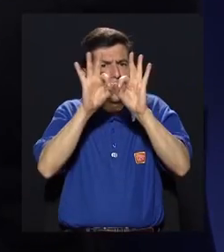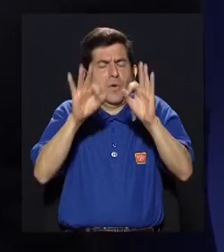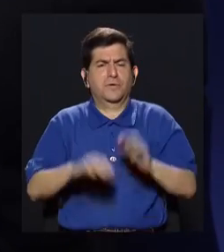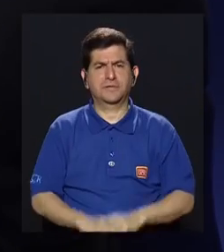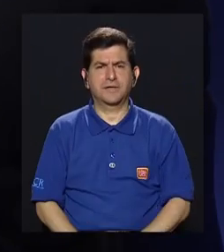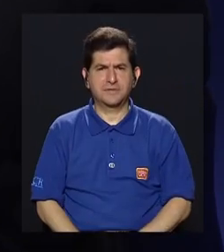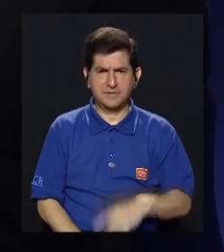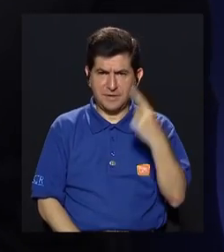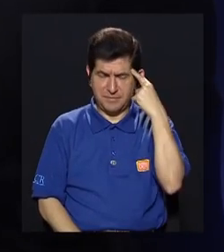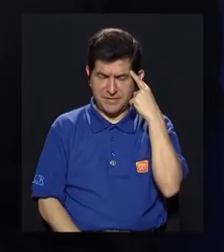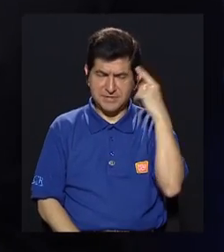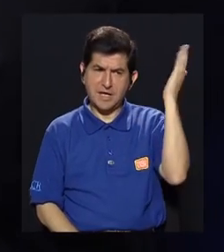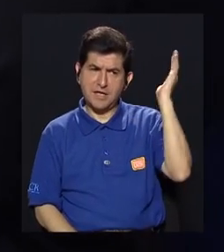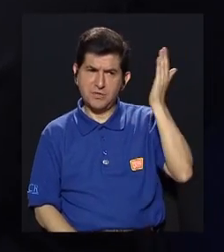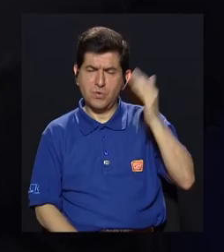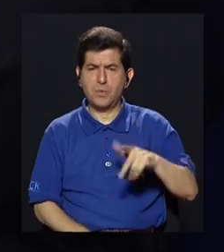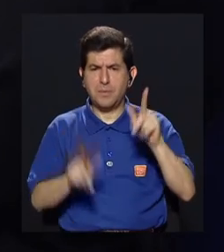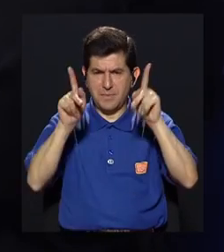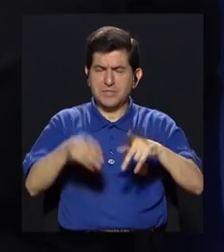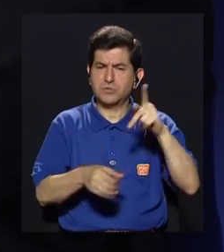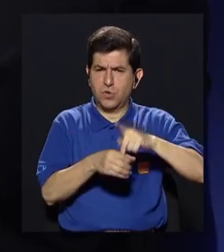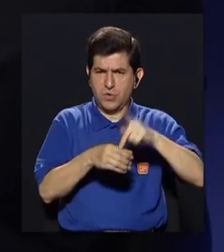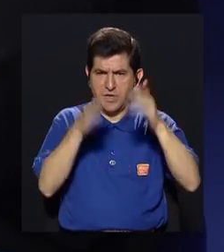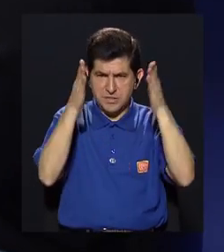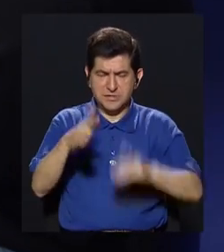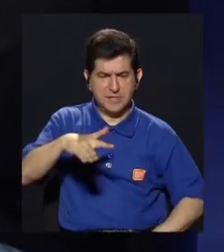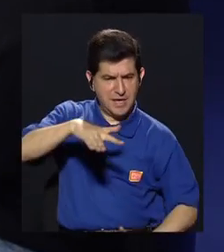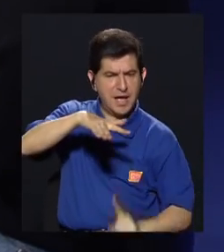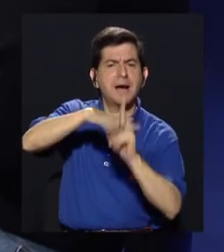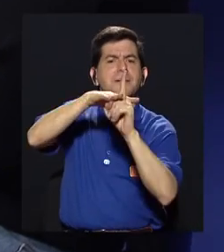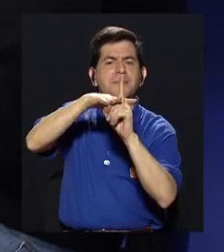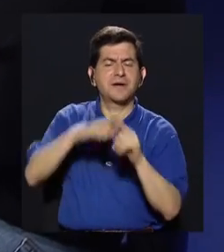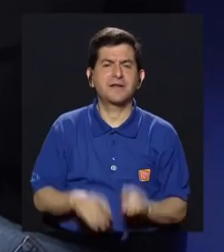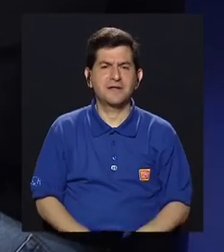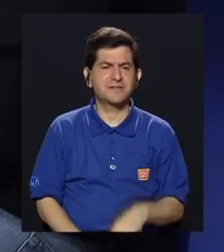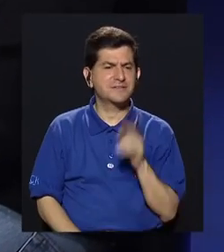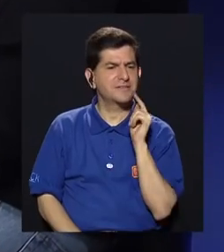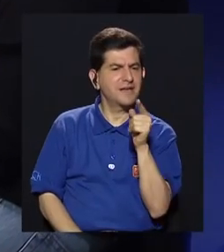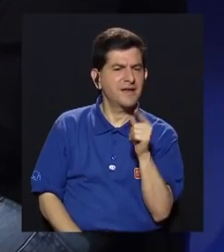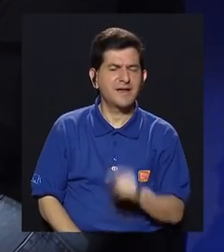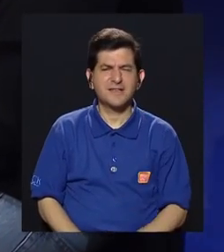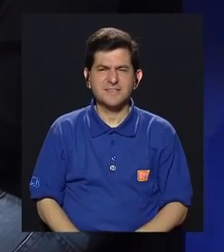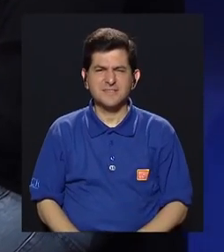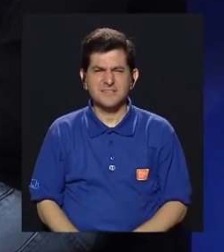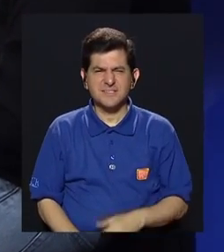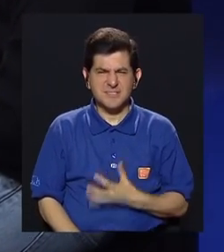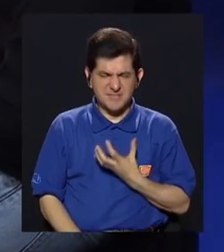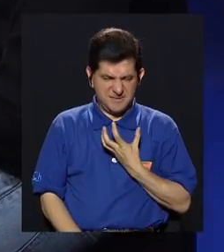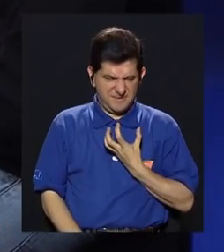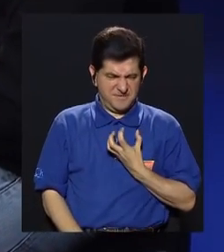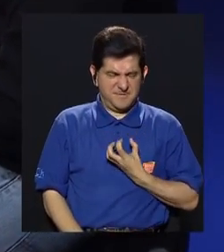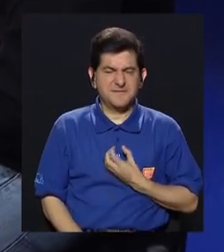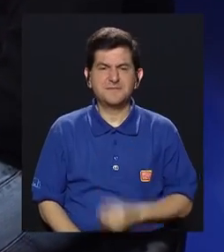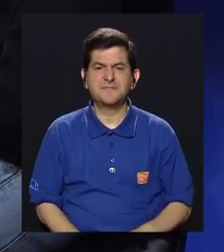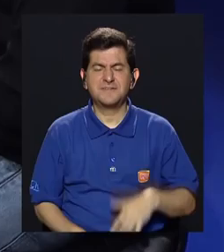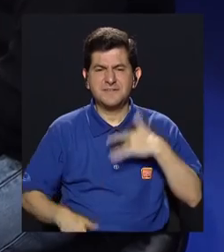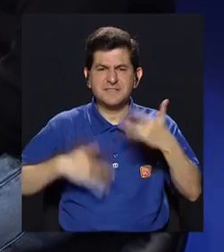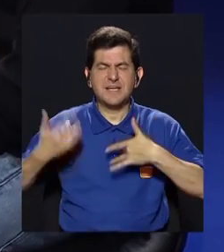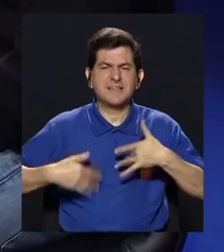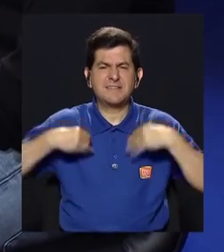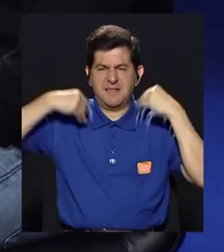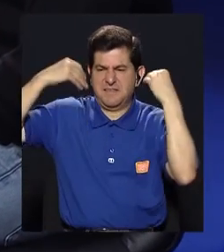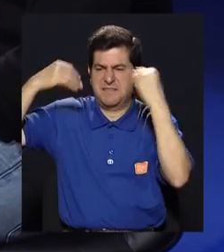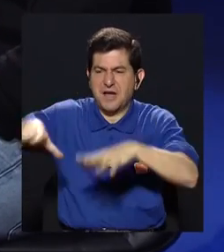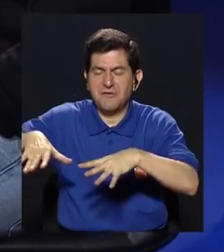fuerte de parte del mismo discurso los protagonistas emerge ese resentimiento ese abandono